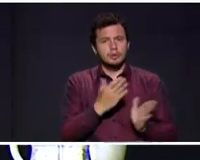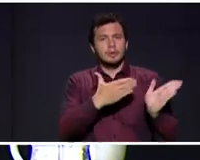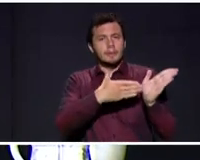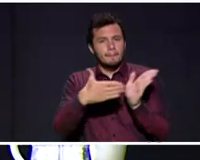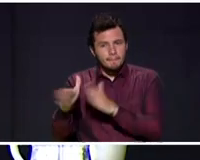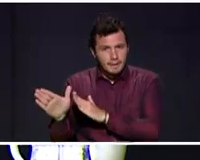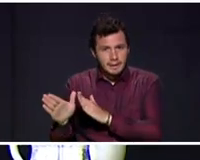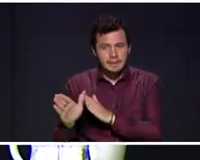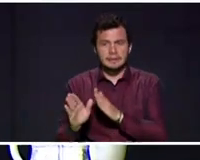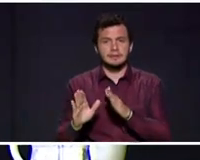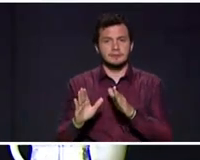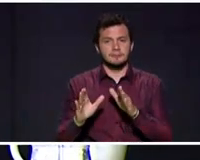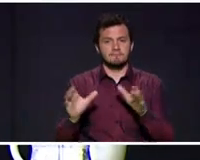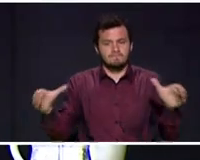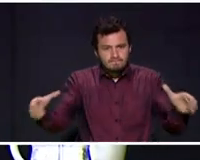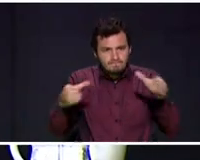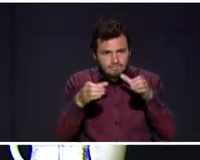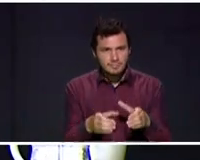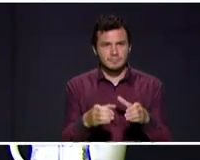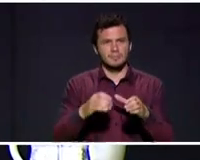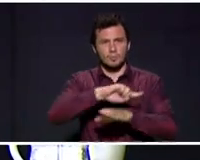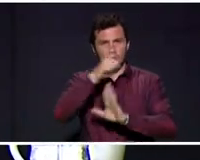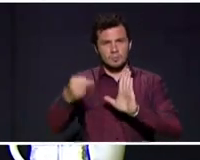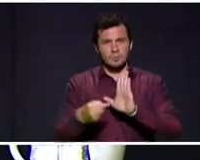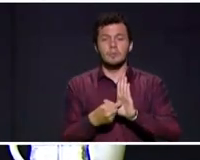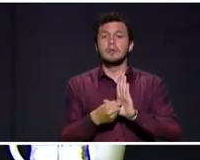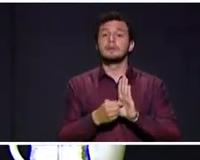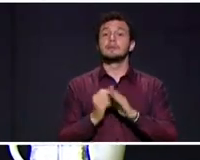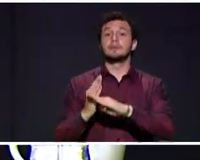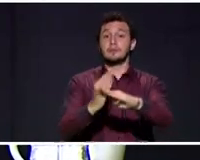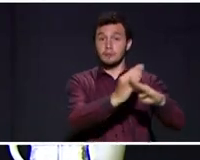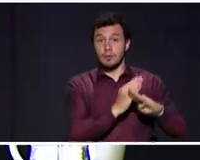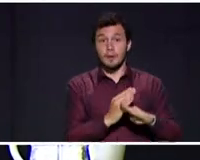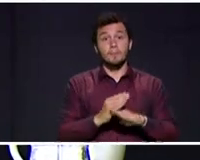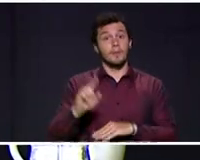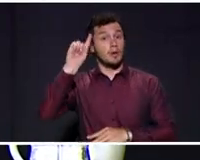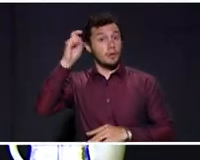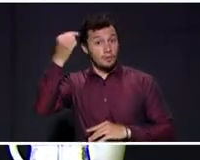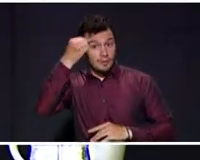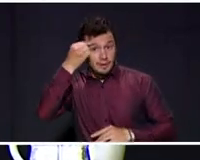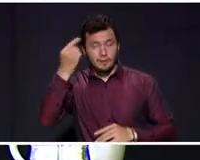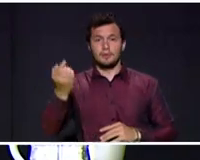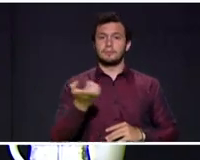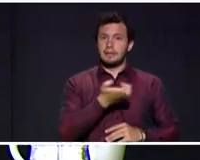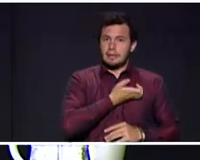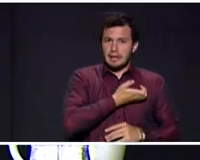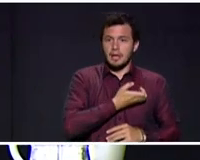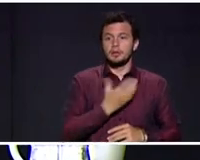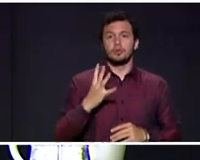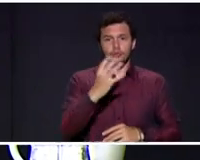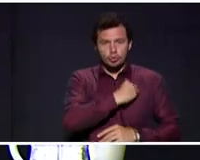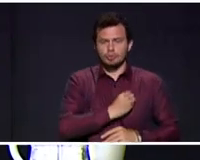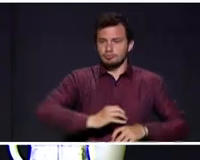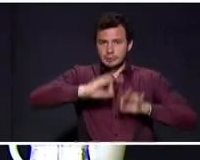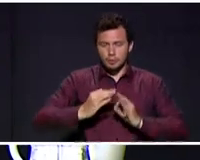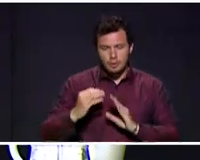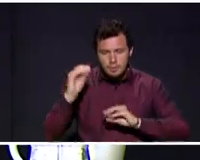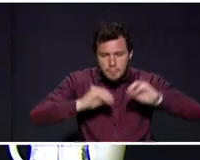el gobernador cada uno de los alcaldes está obligado a diseñar los como política pública